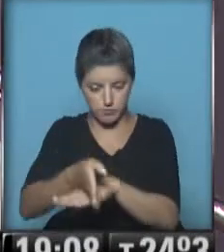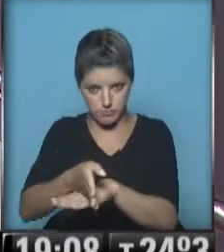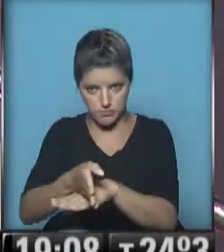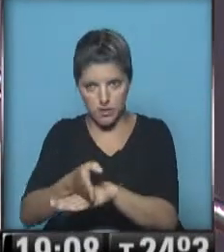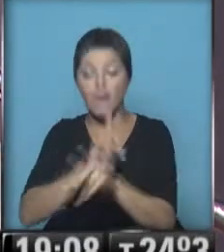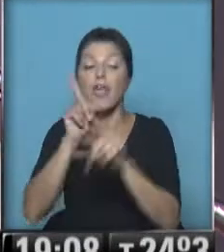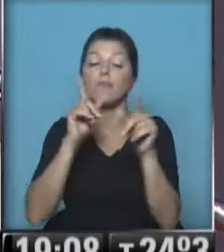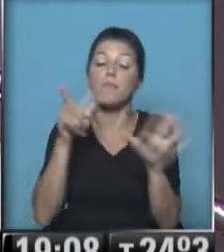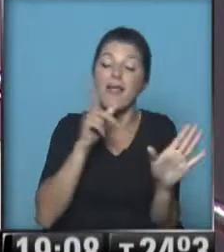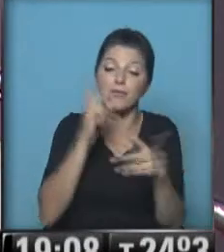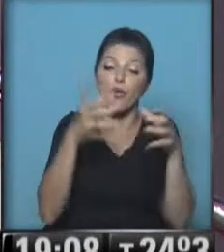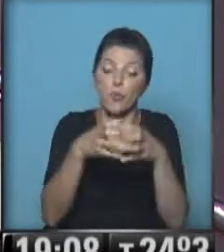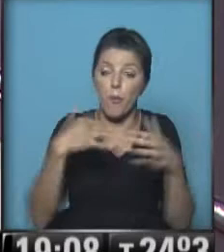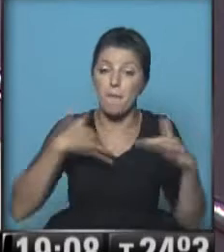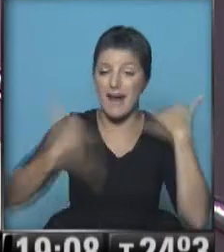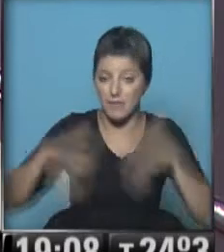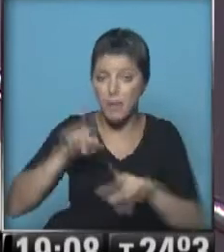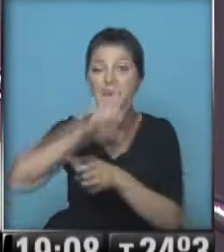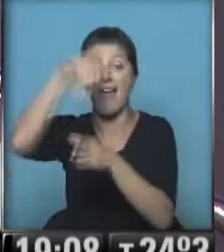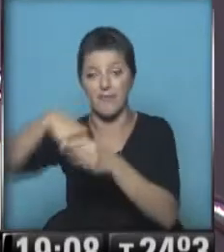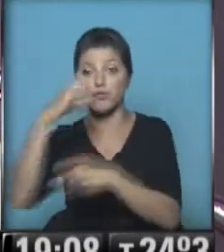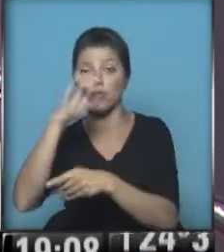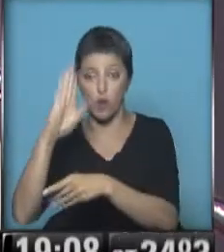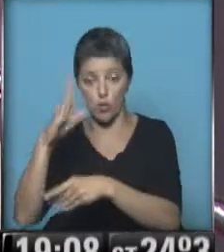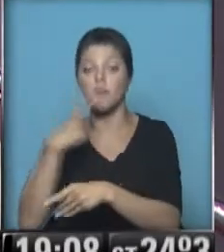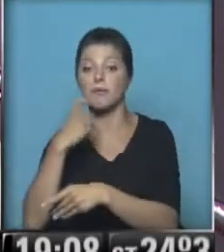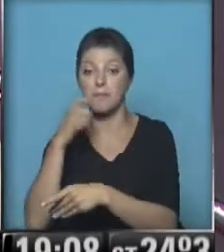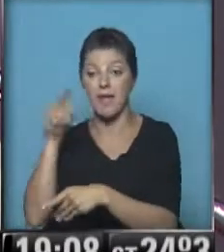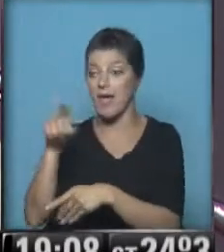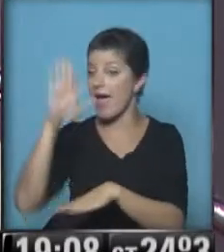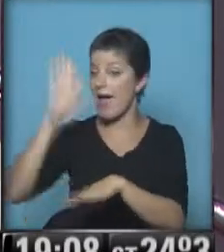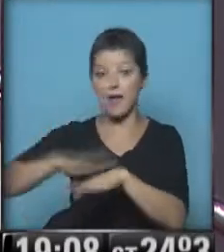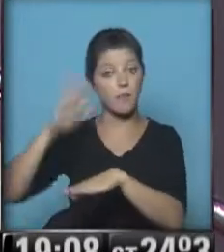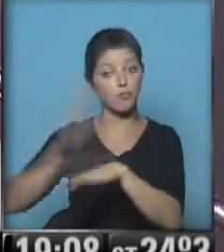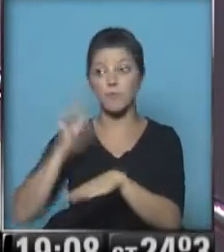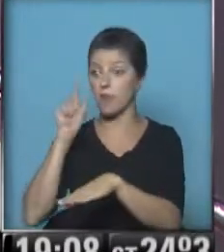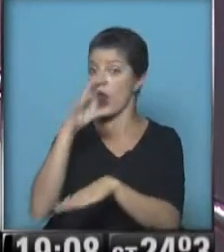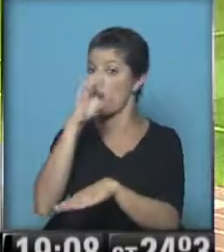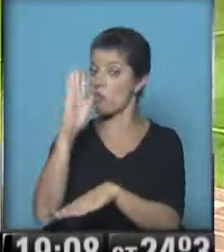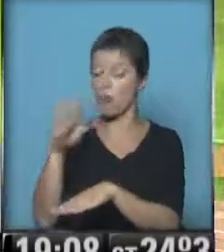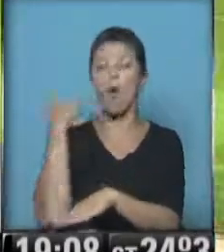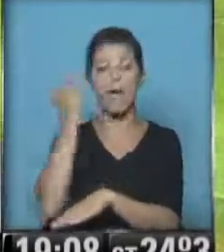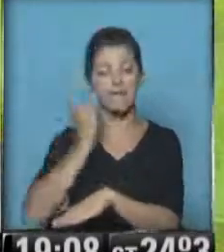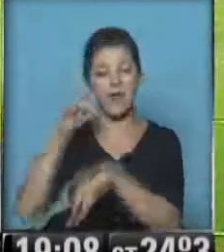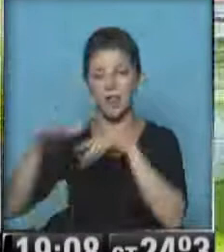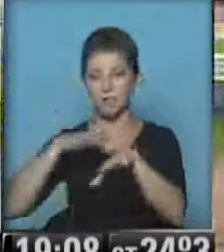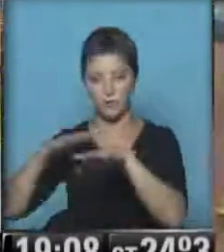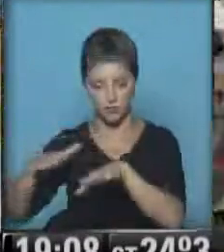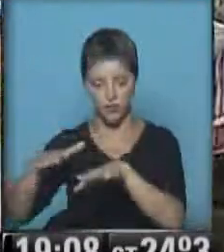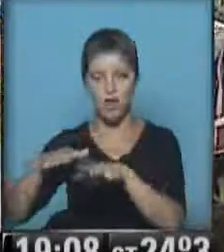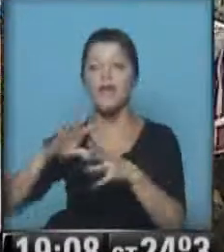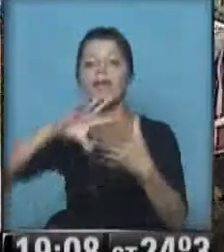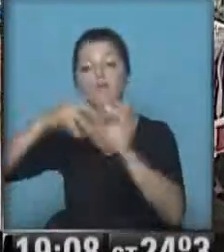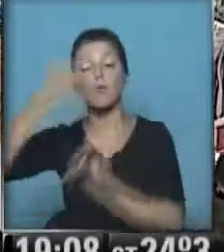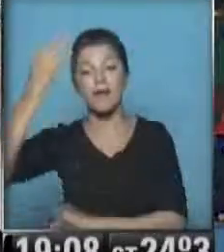supuestos barras bravas en las instalaciones de River Plate, corresponde a las autoridades del club brindar las explicaciones del caso y establecer los mecanismos